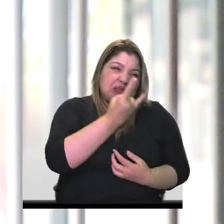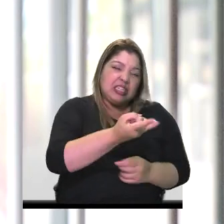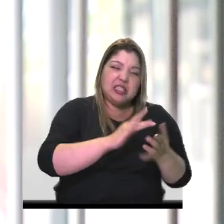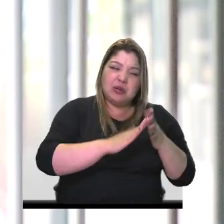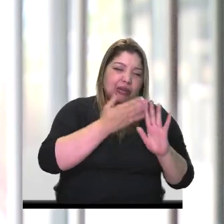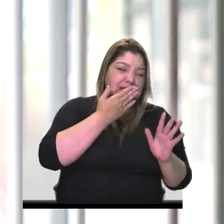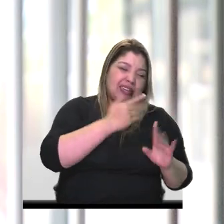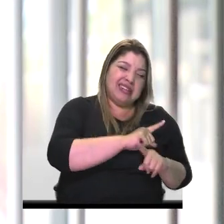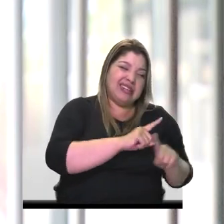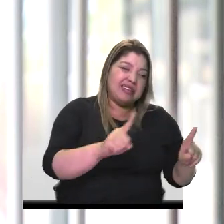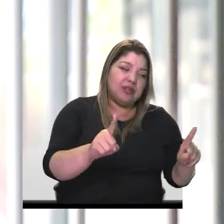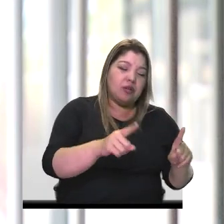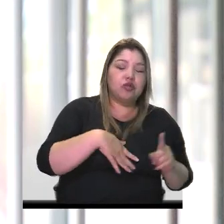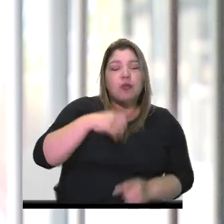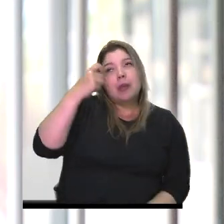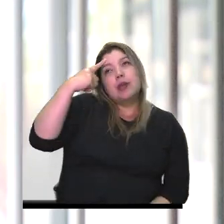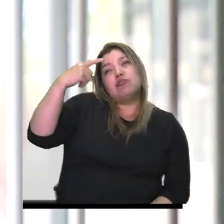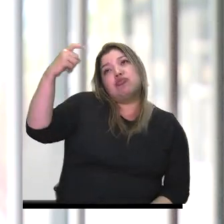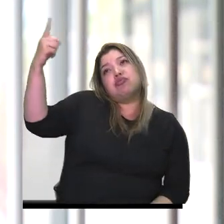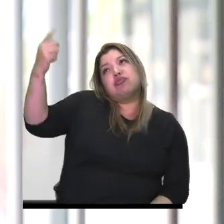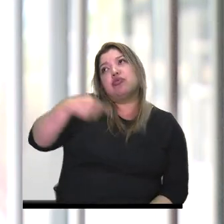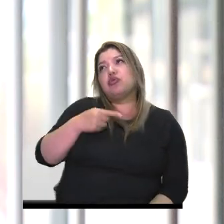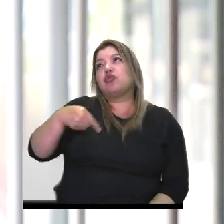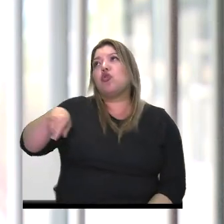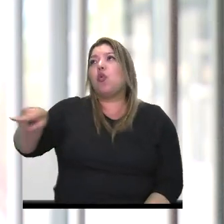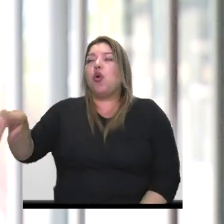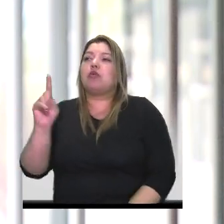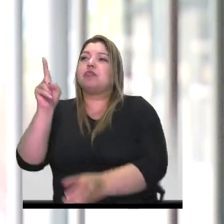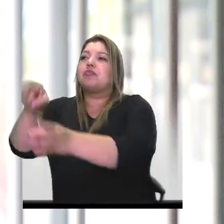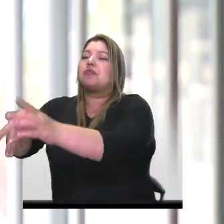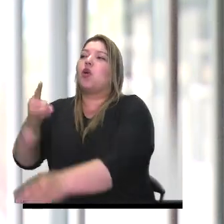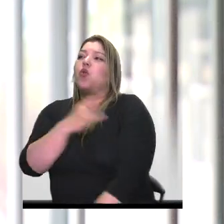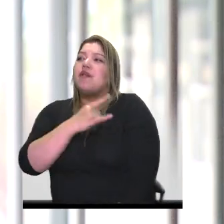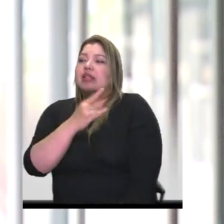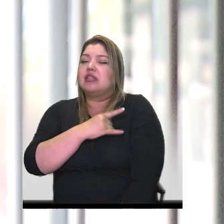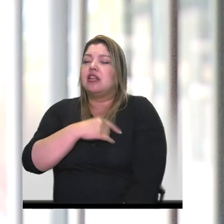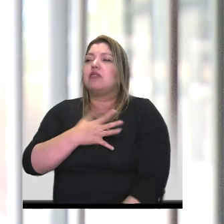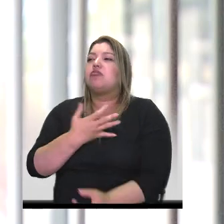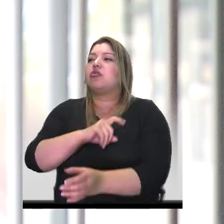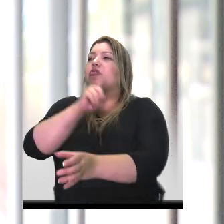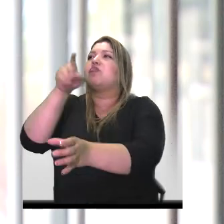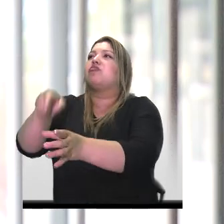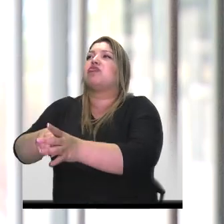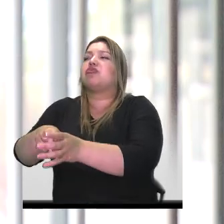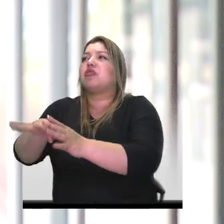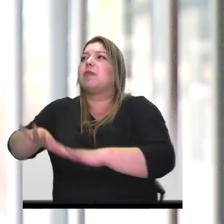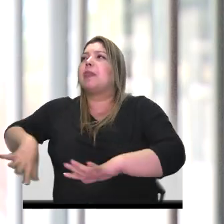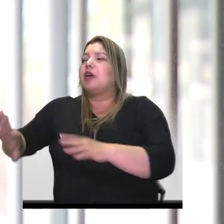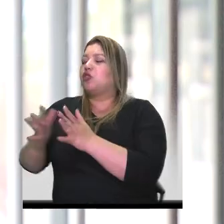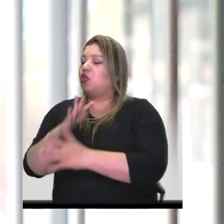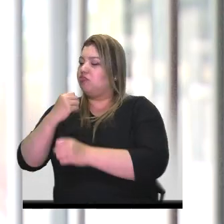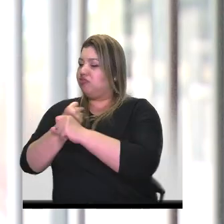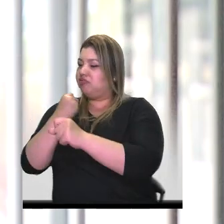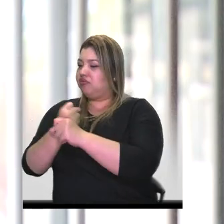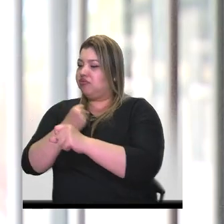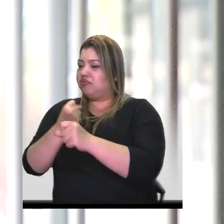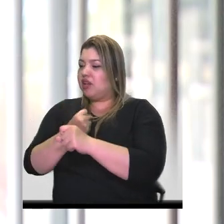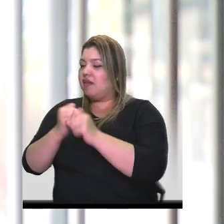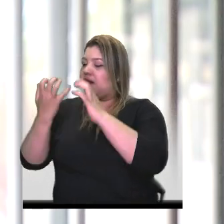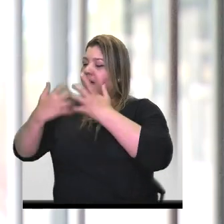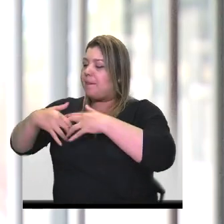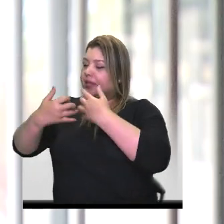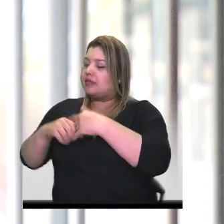con las plantas, no, mi sueño es ir a estudiar a la universidad, irme a ser productivo o trabajar en una